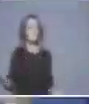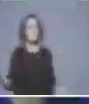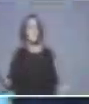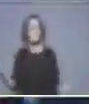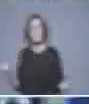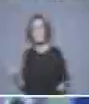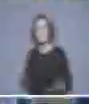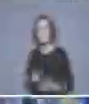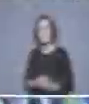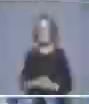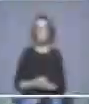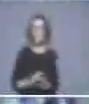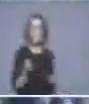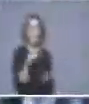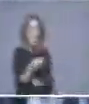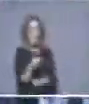Espero.